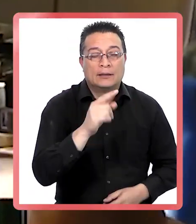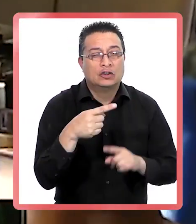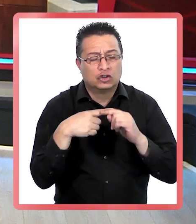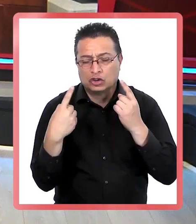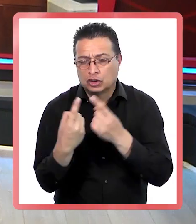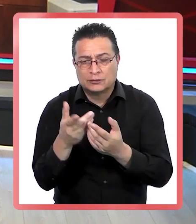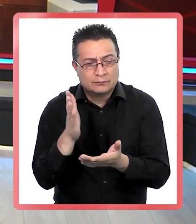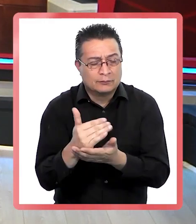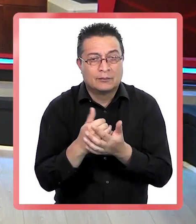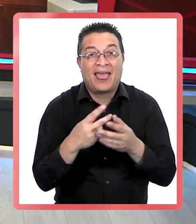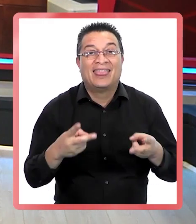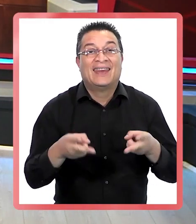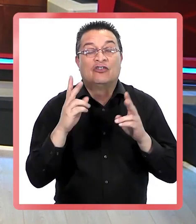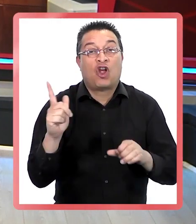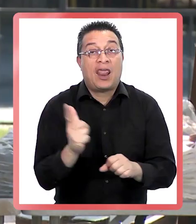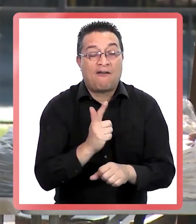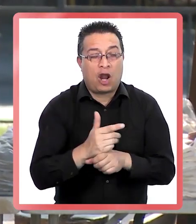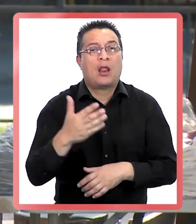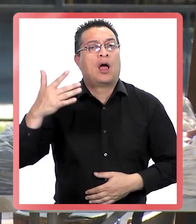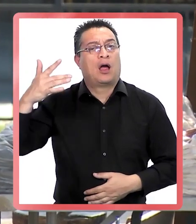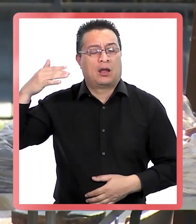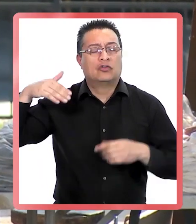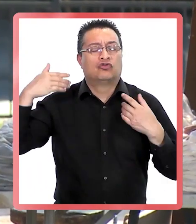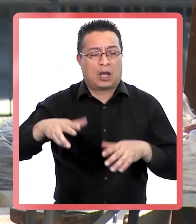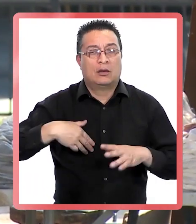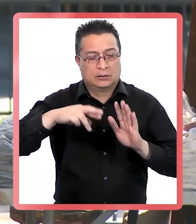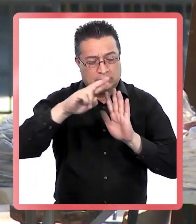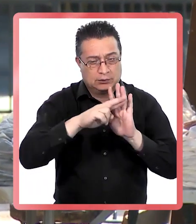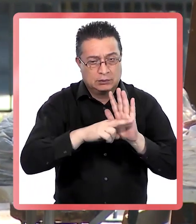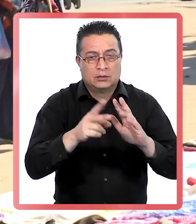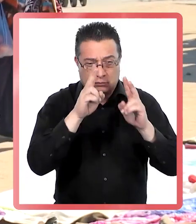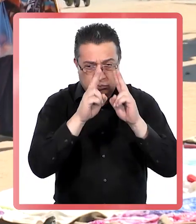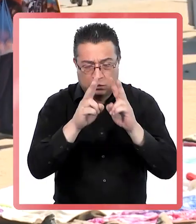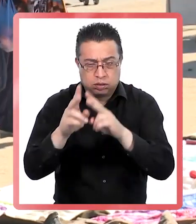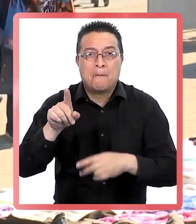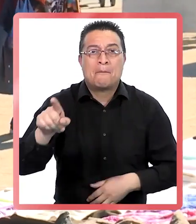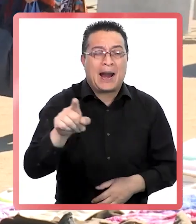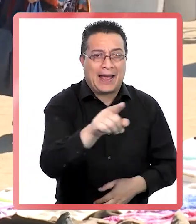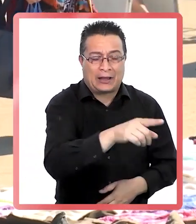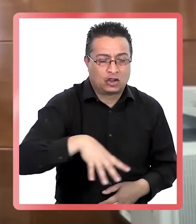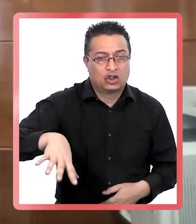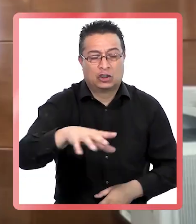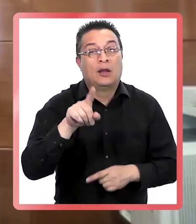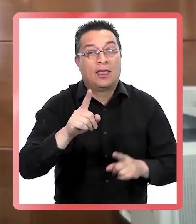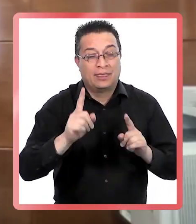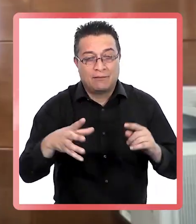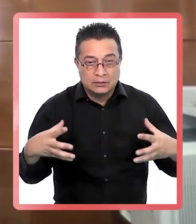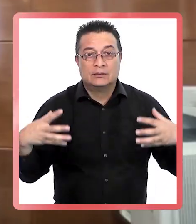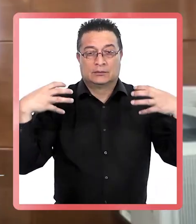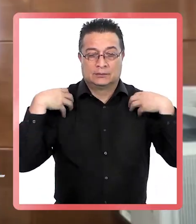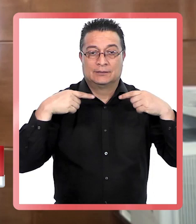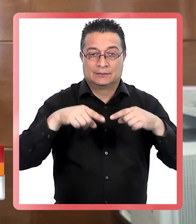las medidas que el derecho laboral desde hace tanto tiempo ya regula y reconoce para ellos y para ellas. Y tenemos que